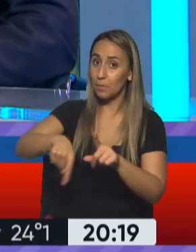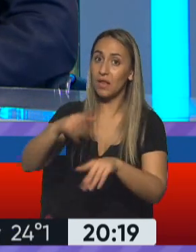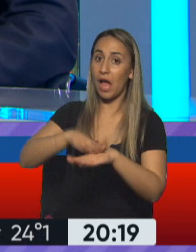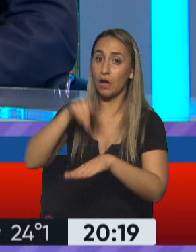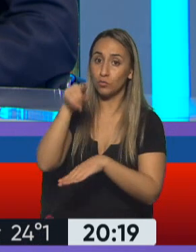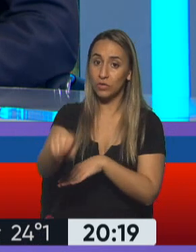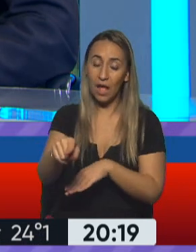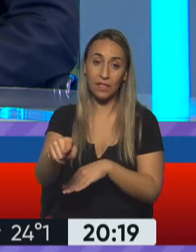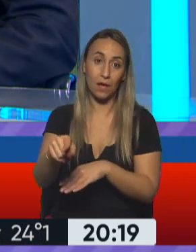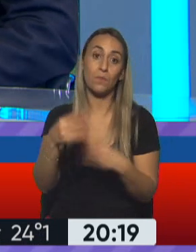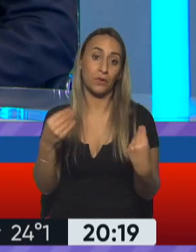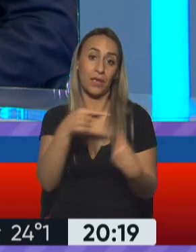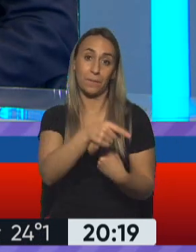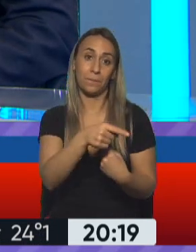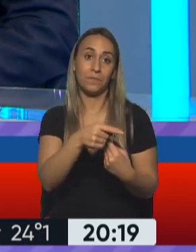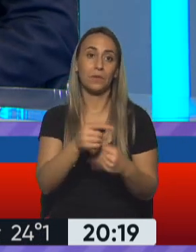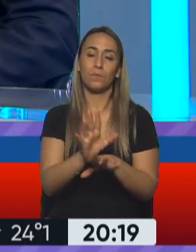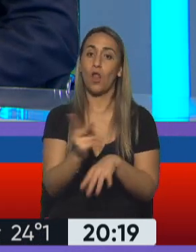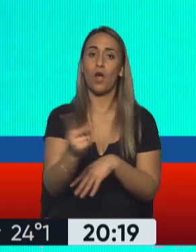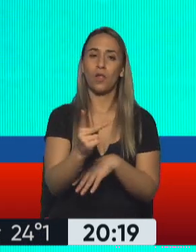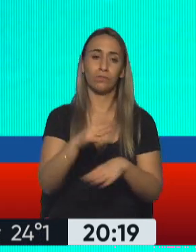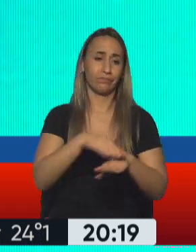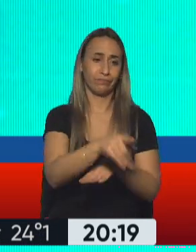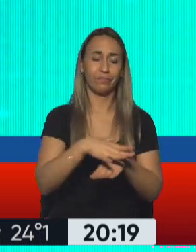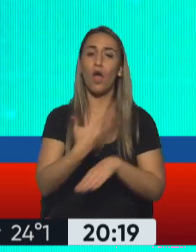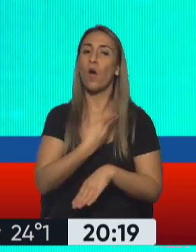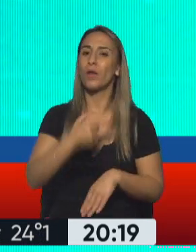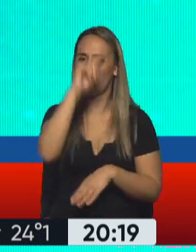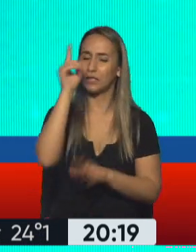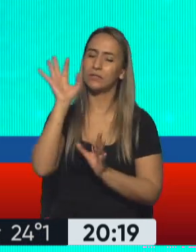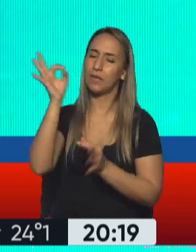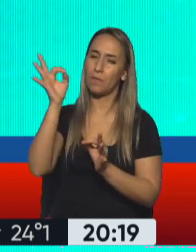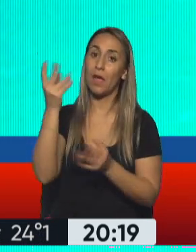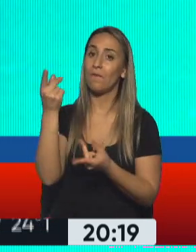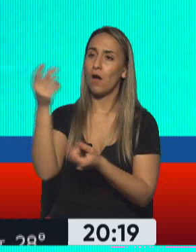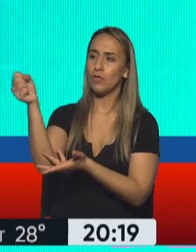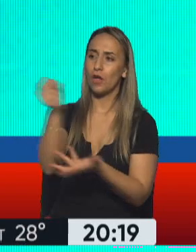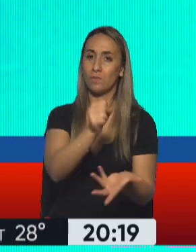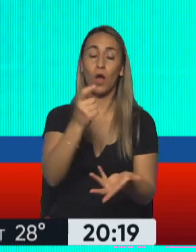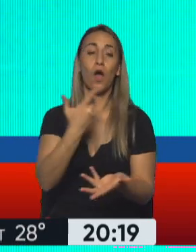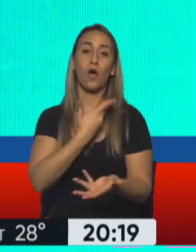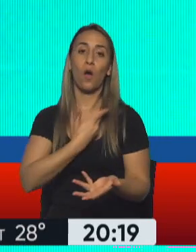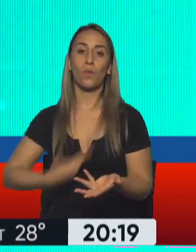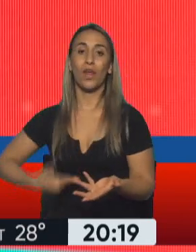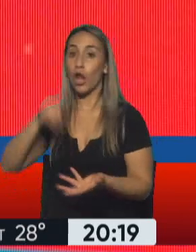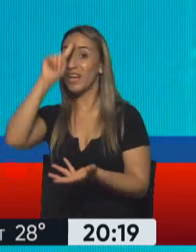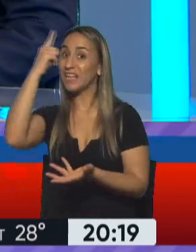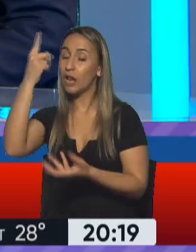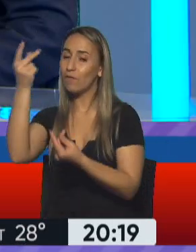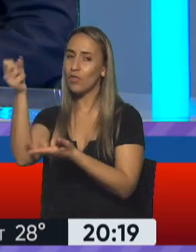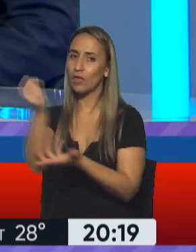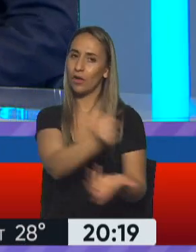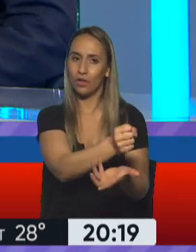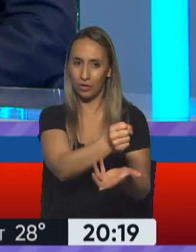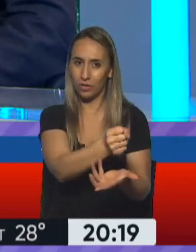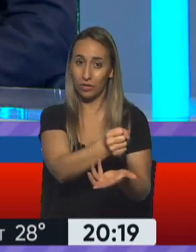los hechos por los cuales fue procesado. Se supone que entonces Nación sabía que, o eran fondos que llegaban de Nación. ¿Por qué ese segundo procesamiento? Porque había